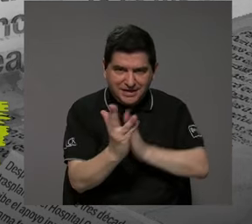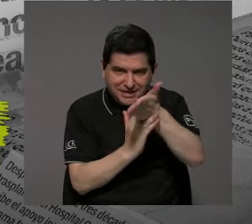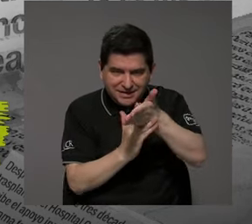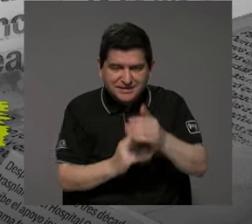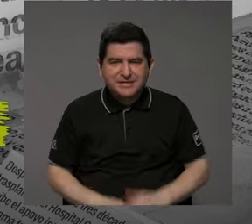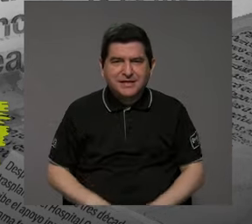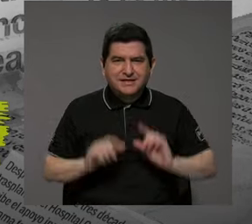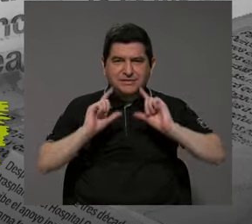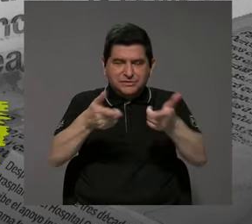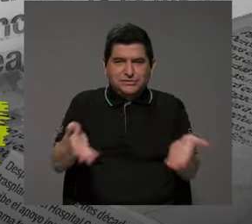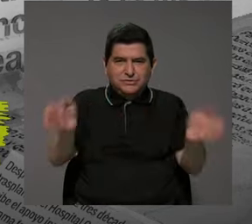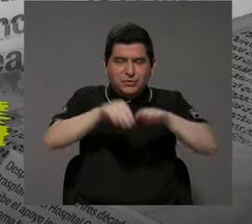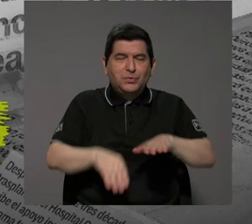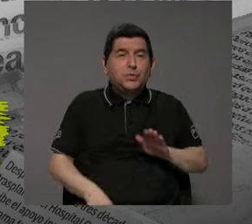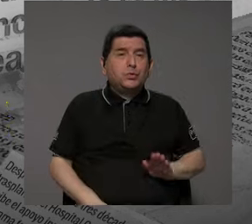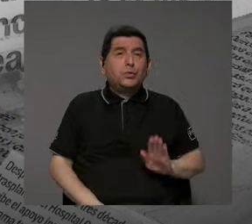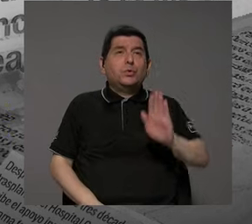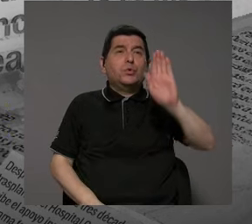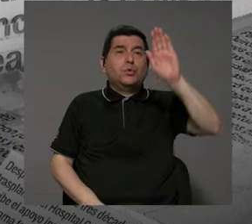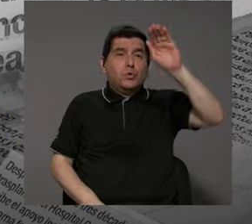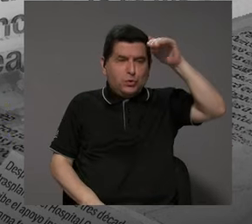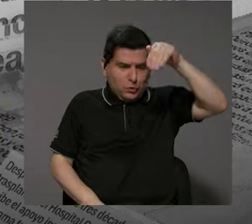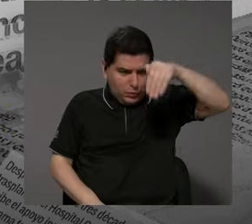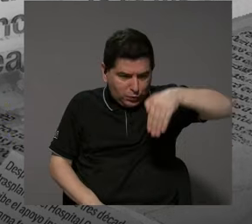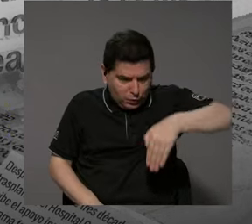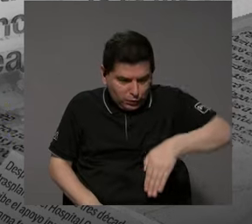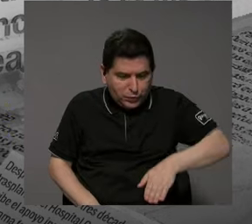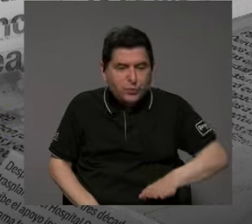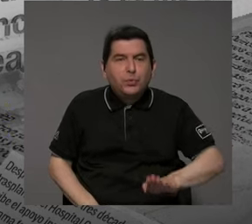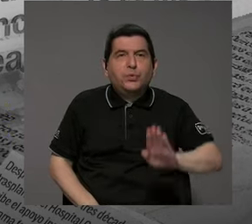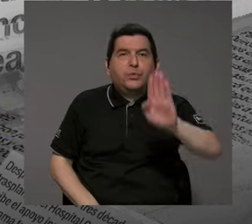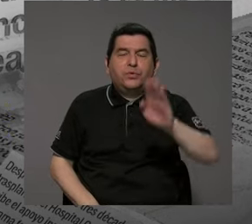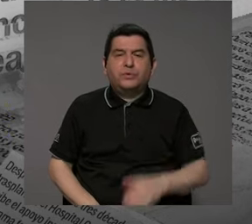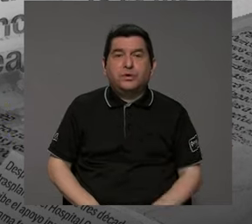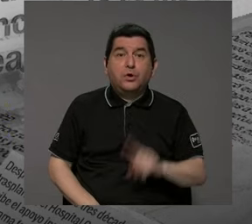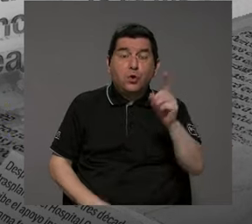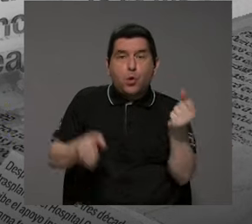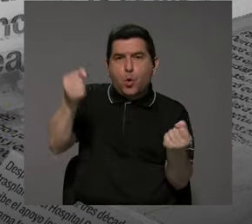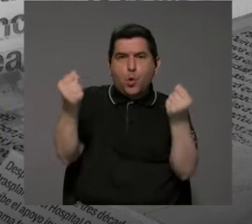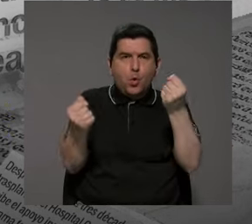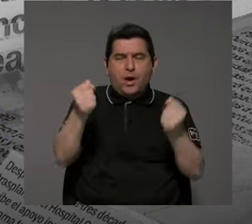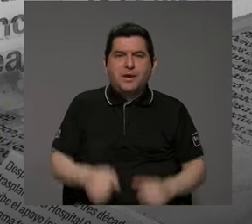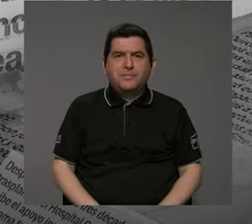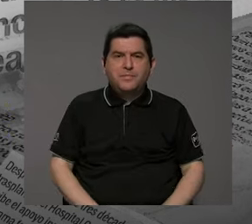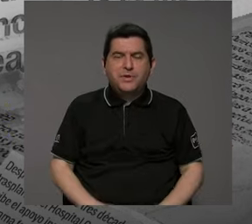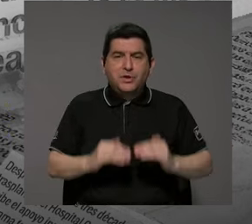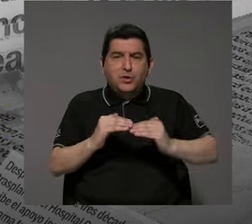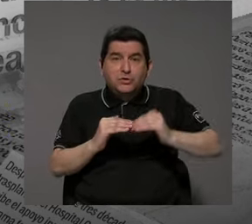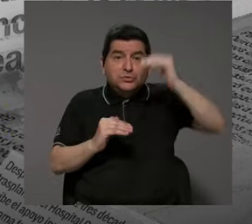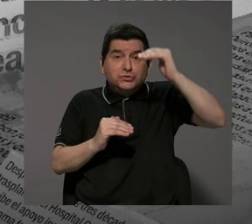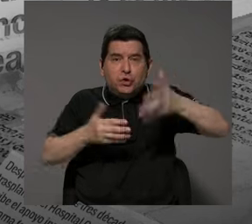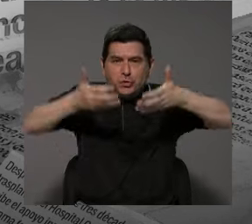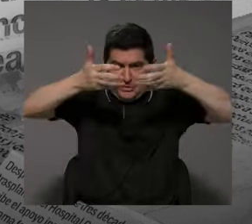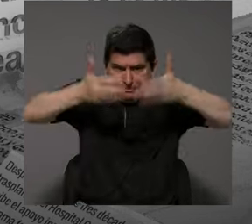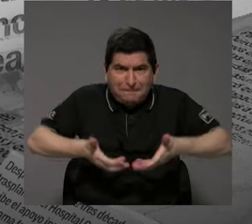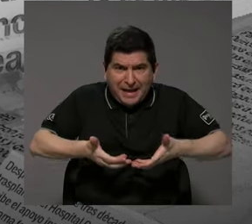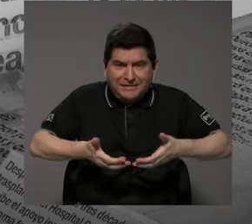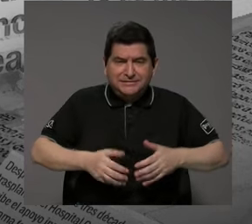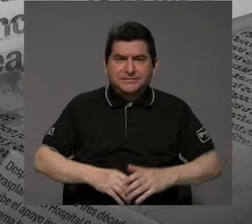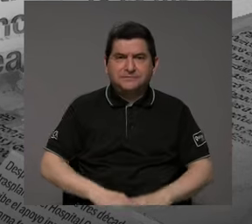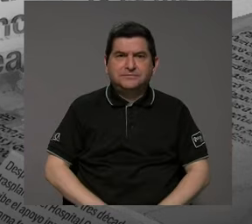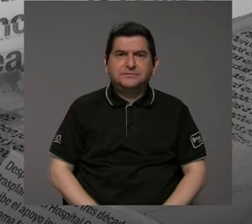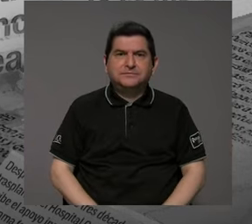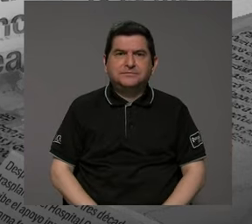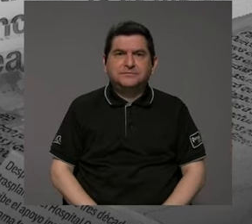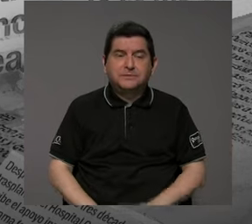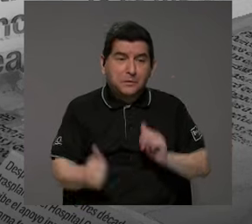relleno sanitario son empinadas hay cuestas hay bajadas y bueno un camión cargado con sobrepeso verdad Y